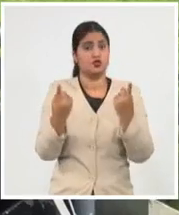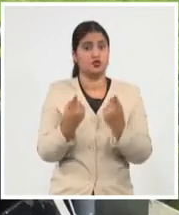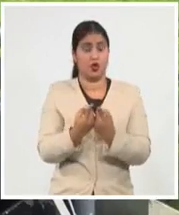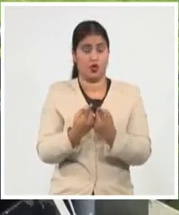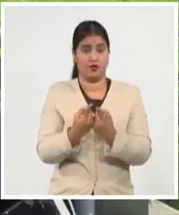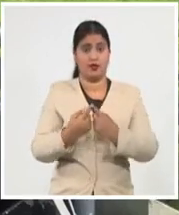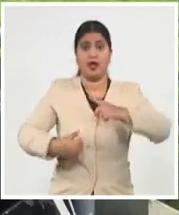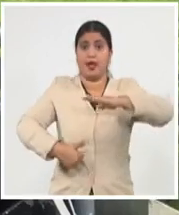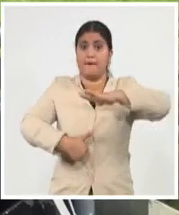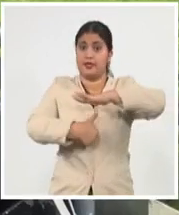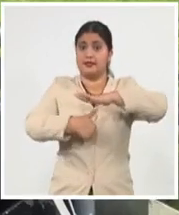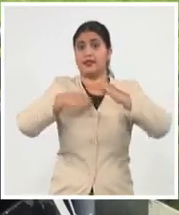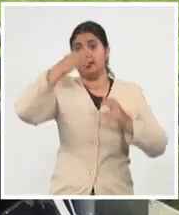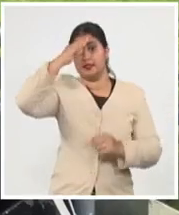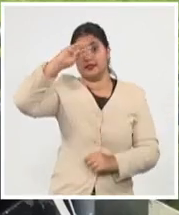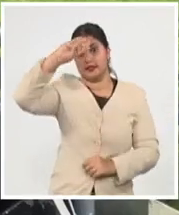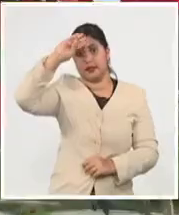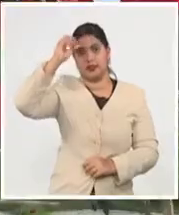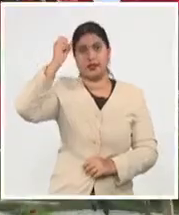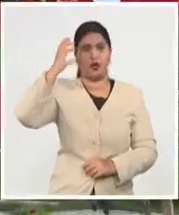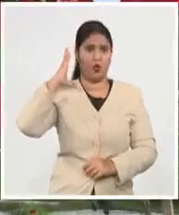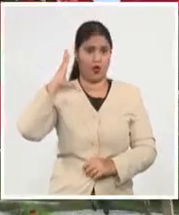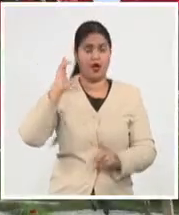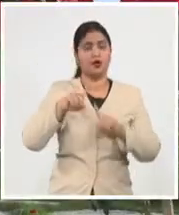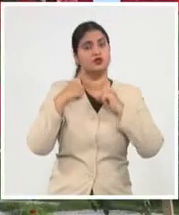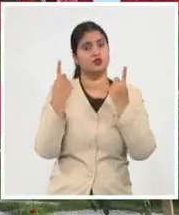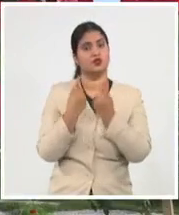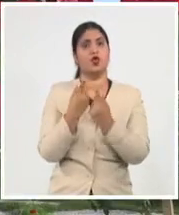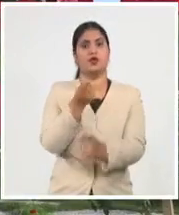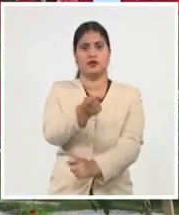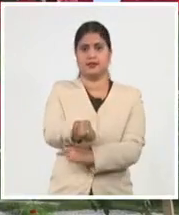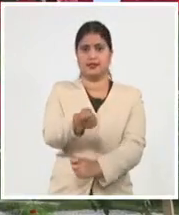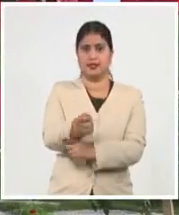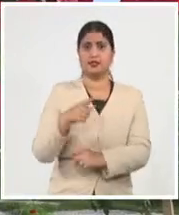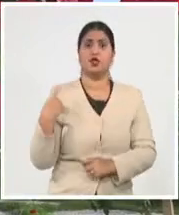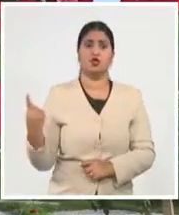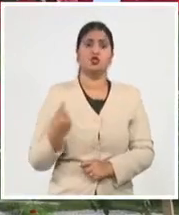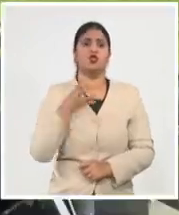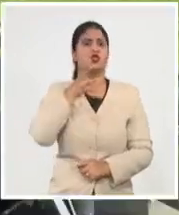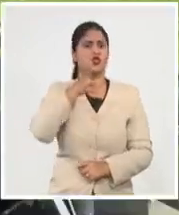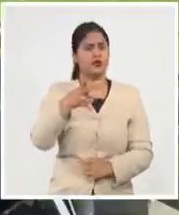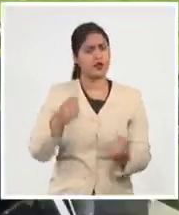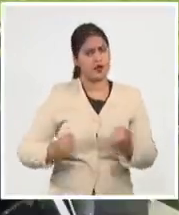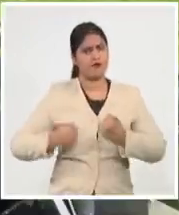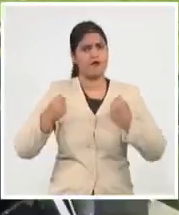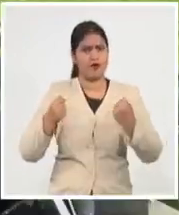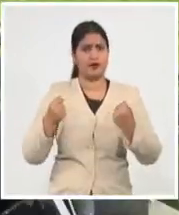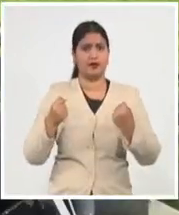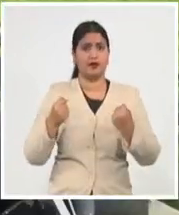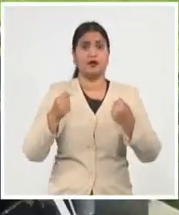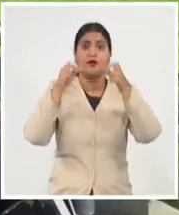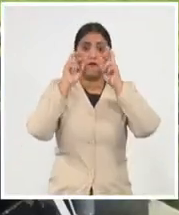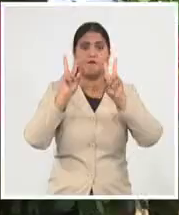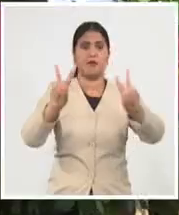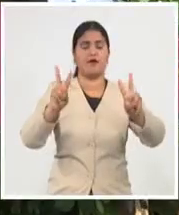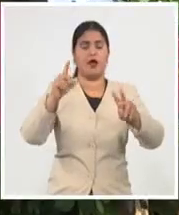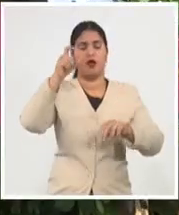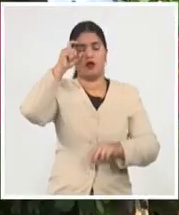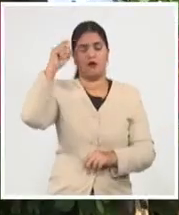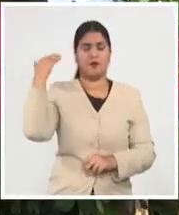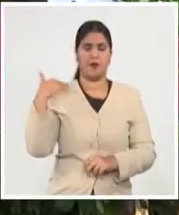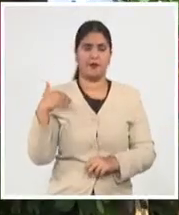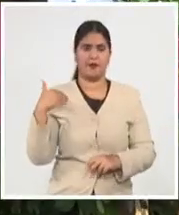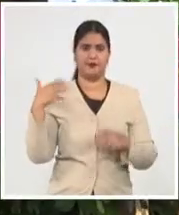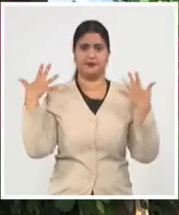República, el compañero Miguel Mario Díaz Canel. Estaremos en condiciones de gritar bien fuerte: ¡Gloria eterna a Vilma Espín!